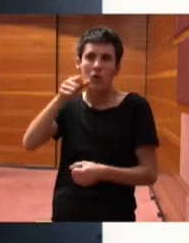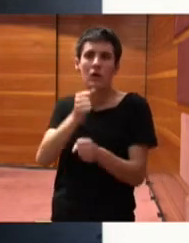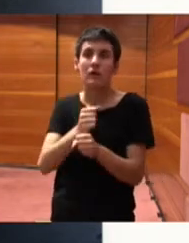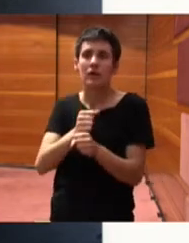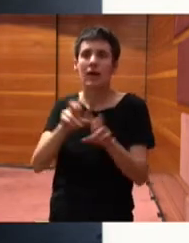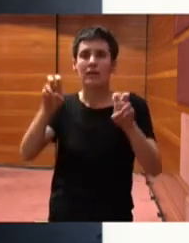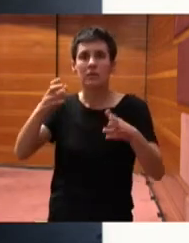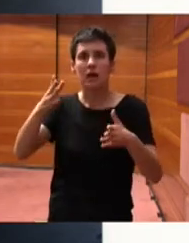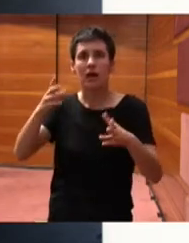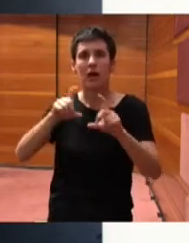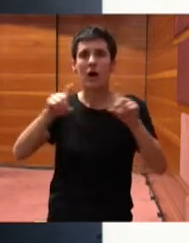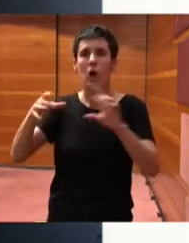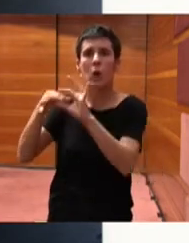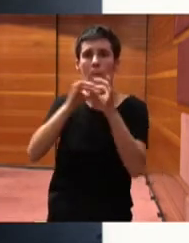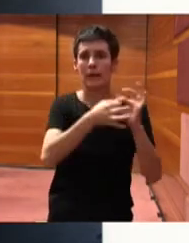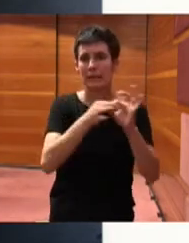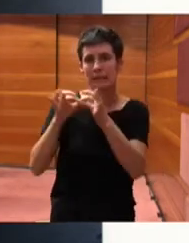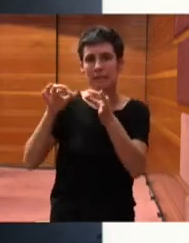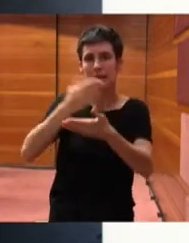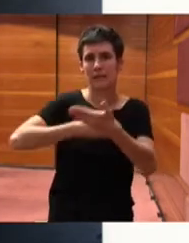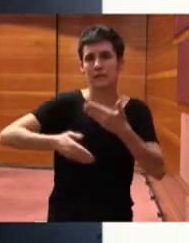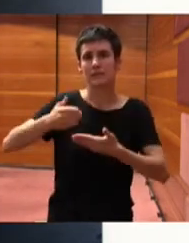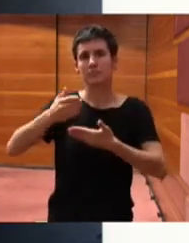de cooperativas, de economía social y solidaria.